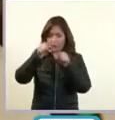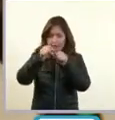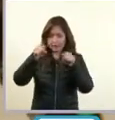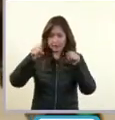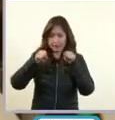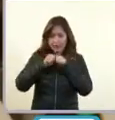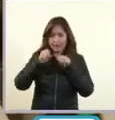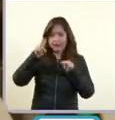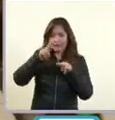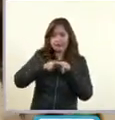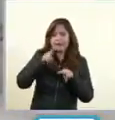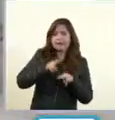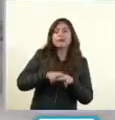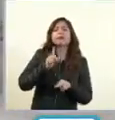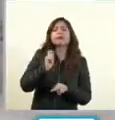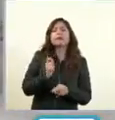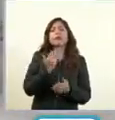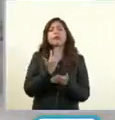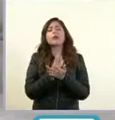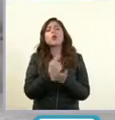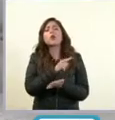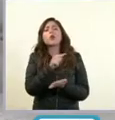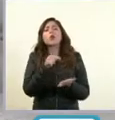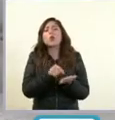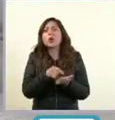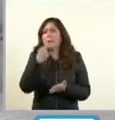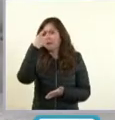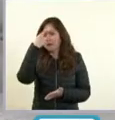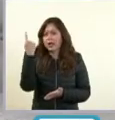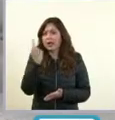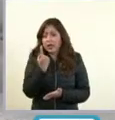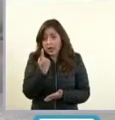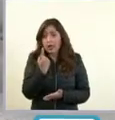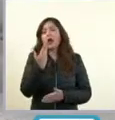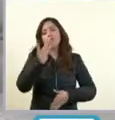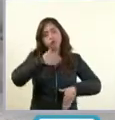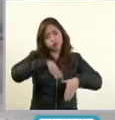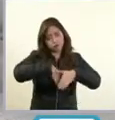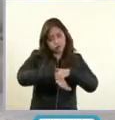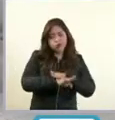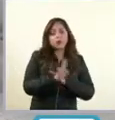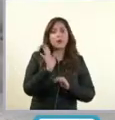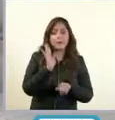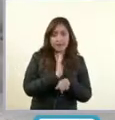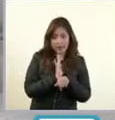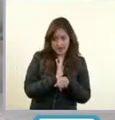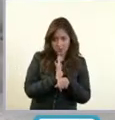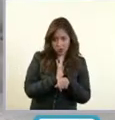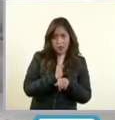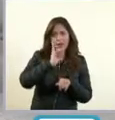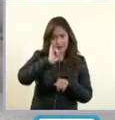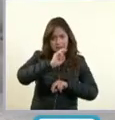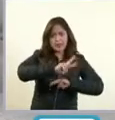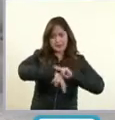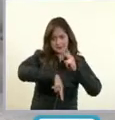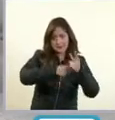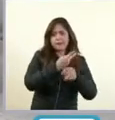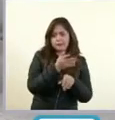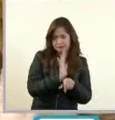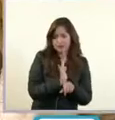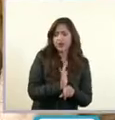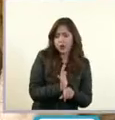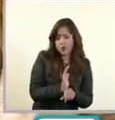lugar, ¿con qué finalidad? ¿Con qué finalidad vamos al cine? A ver una película. Correcto. Tú debes de ir al cine a ver una película, a